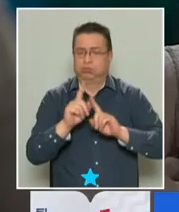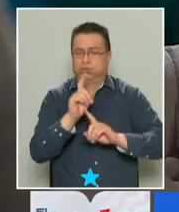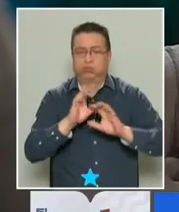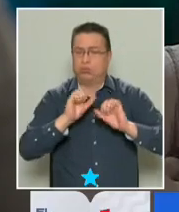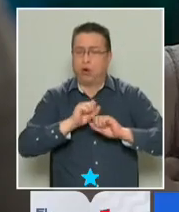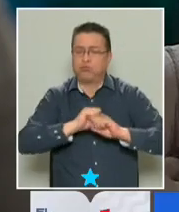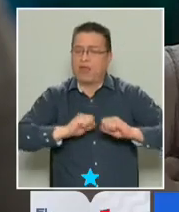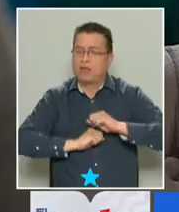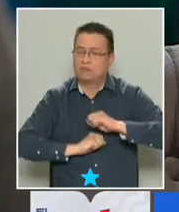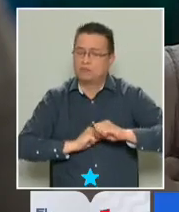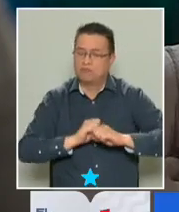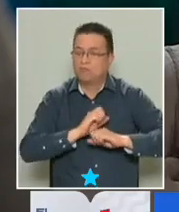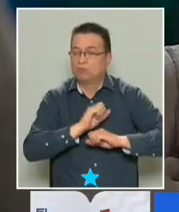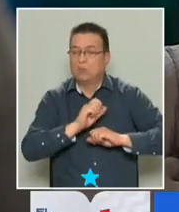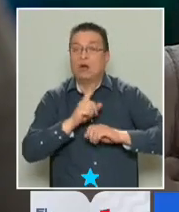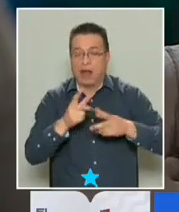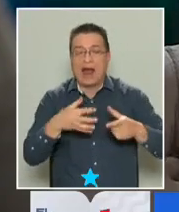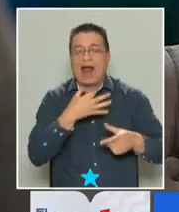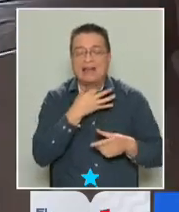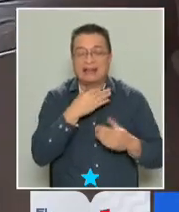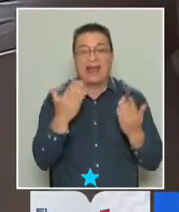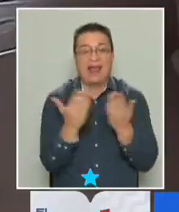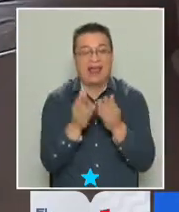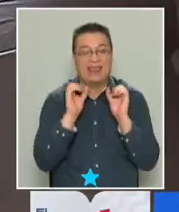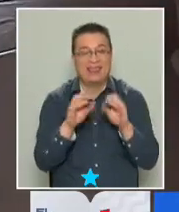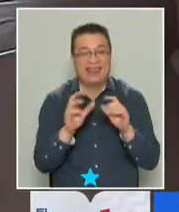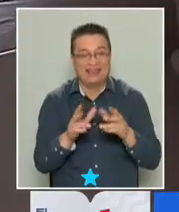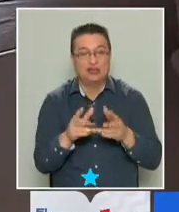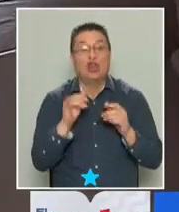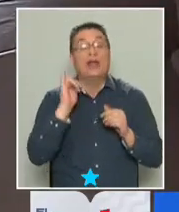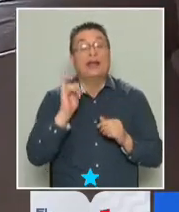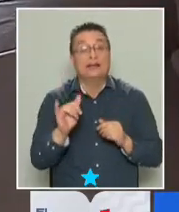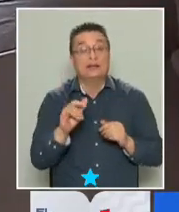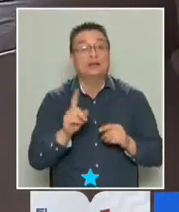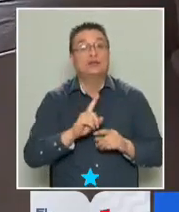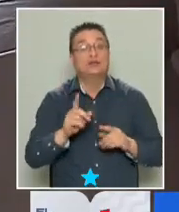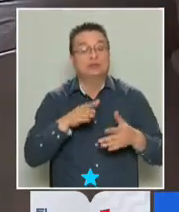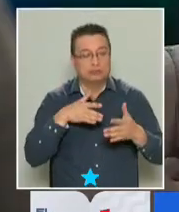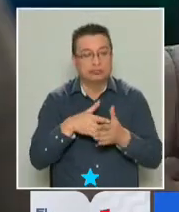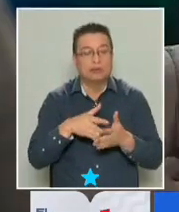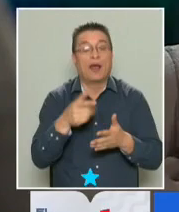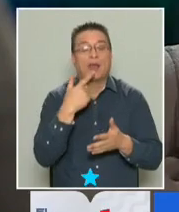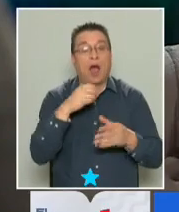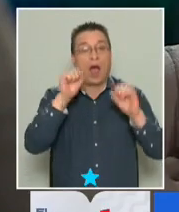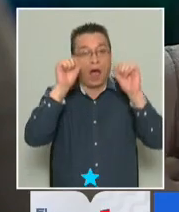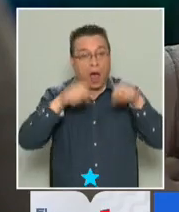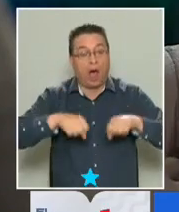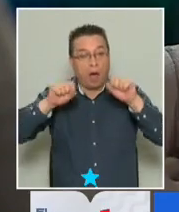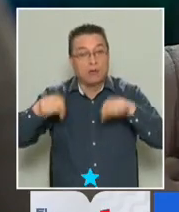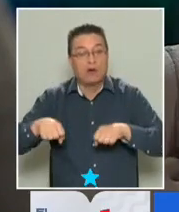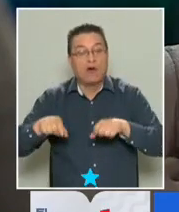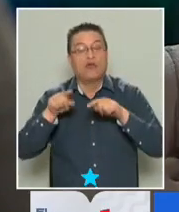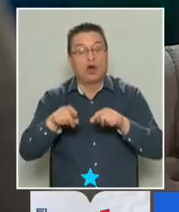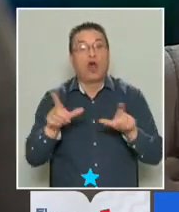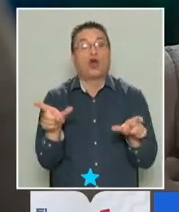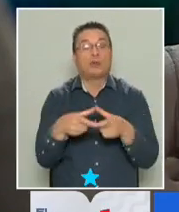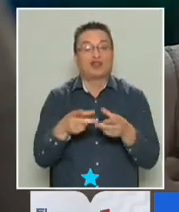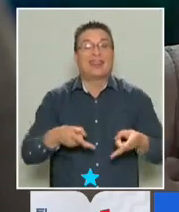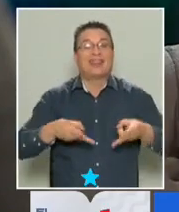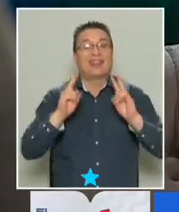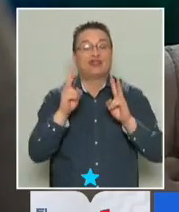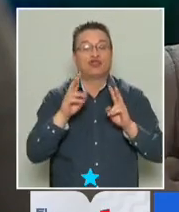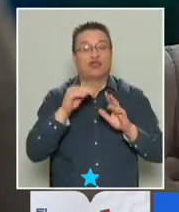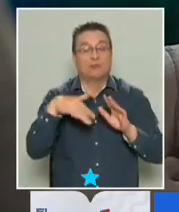garantizar el derecho a la educación pero eso no obsta y creo que esto es muy importante porque también se aprobó en la comisión de derechos fundamentales